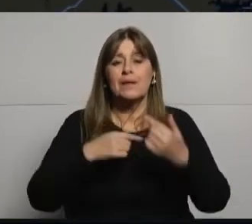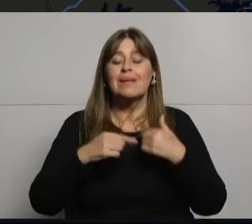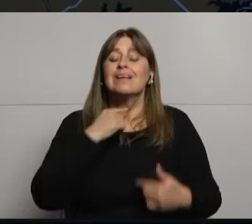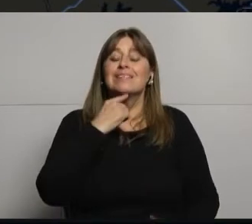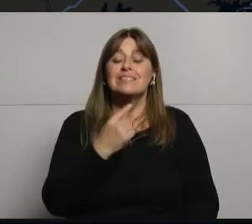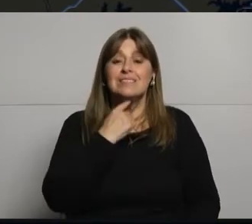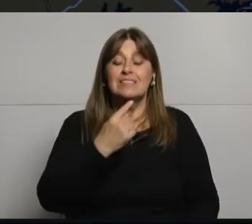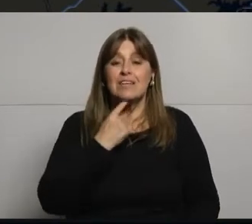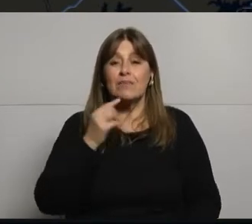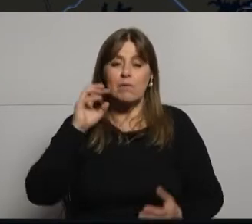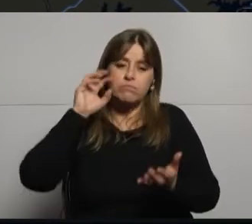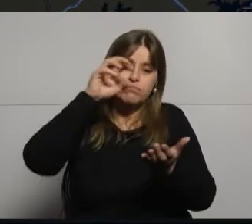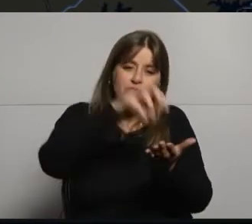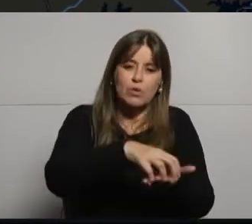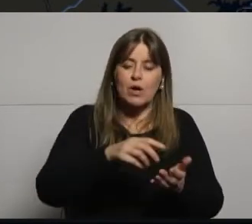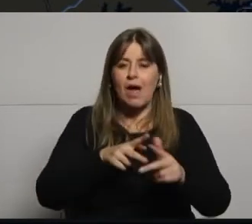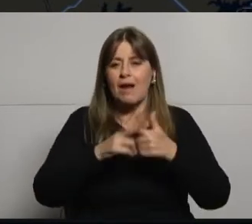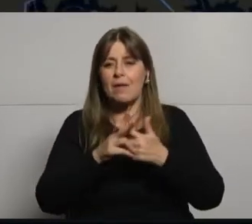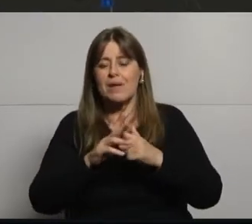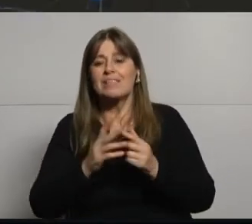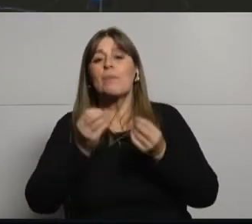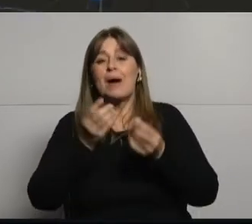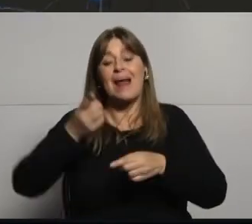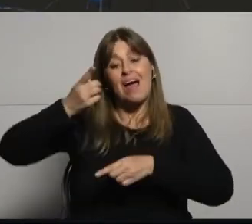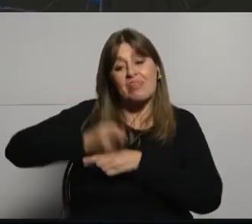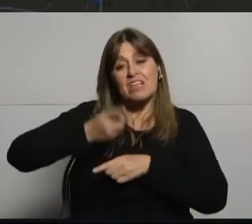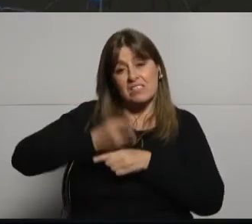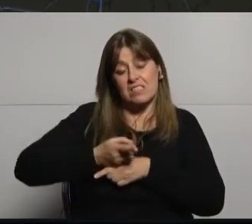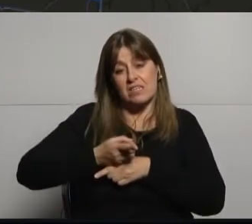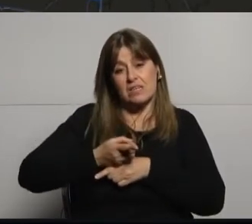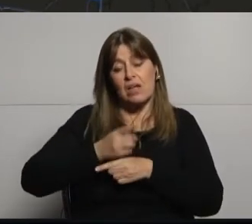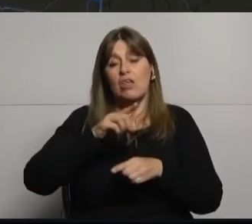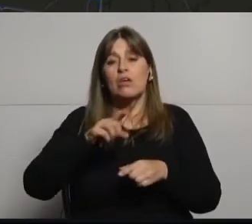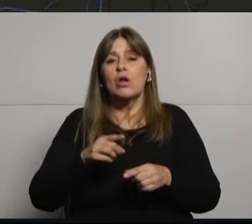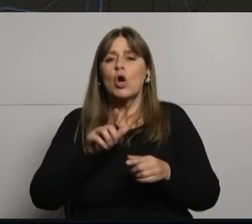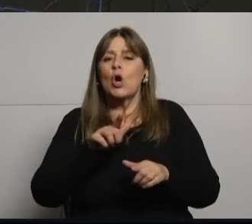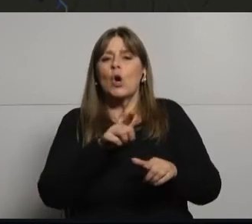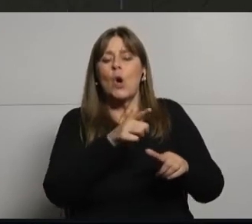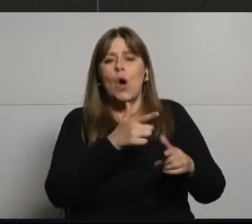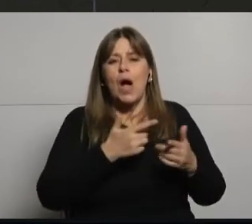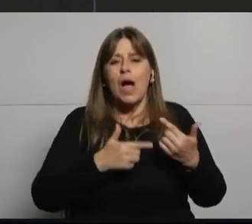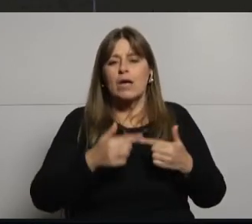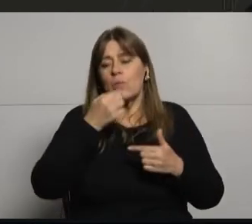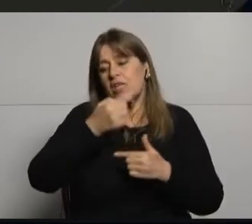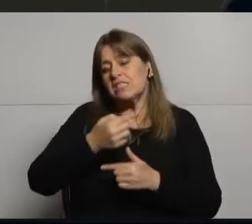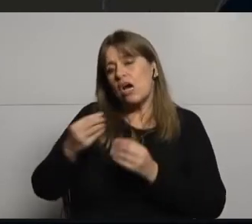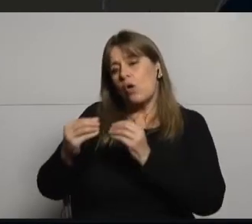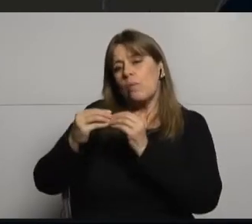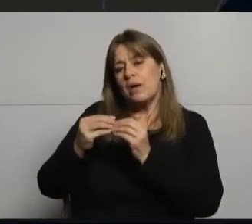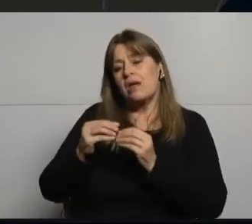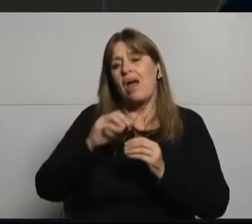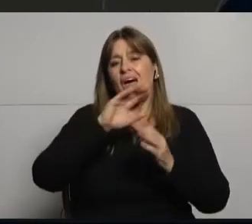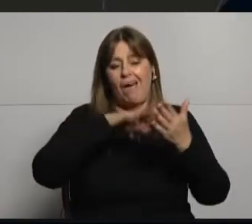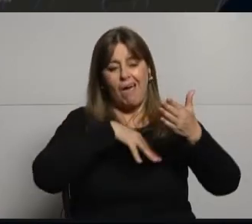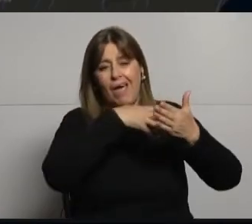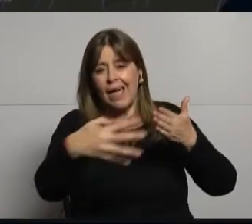sirve, o sea, el foco de todas estas herramientas es para la toma de decisiones. ¿Sí? No tener, justamente como decía Fabricio, bueno, el Excel.